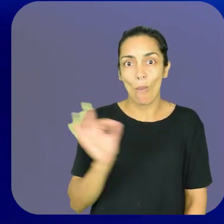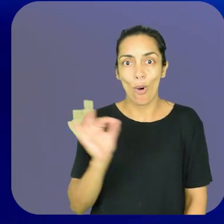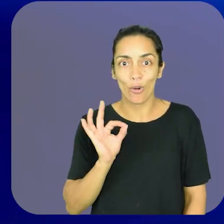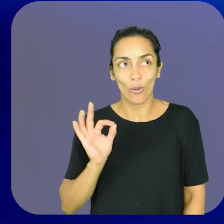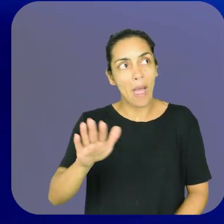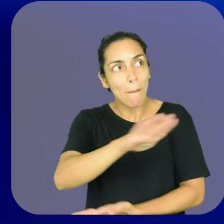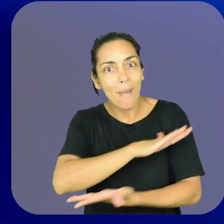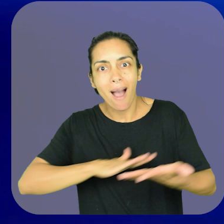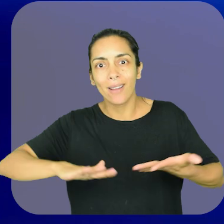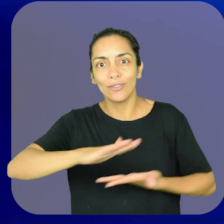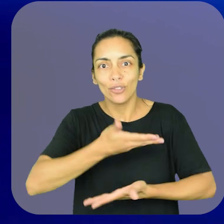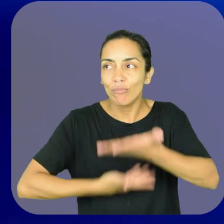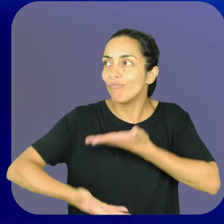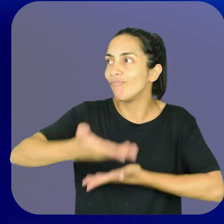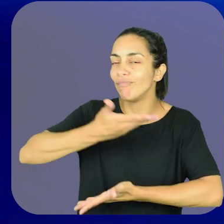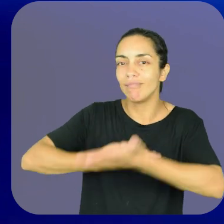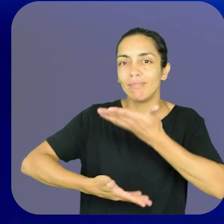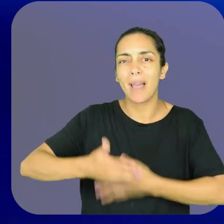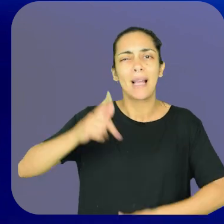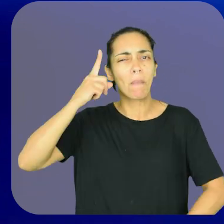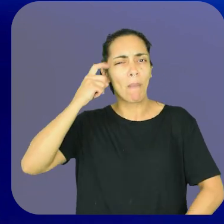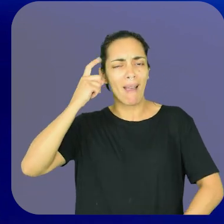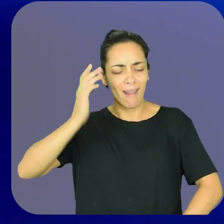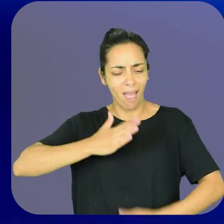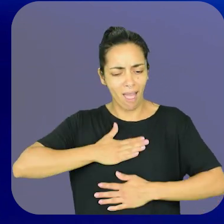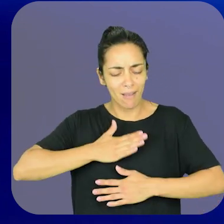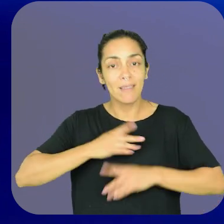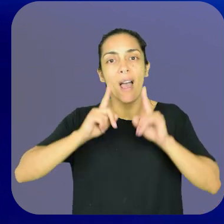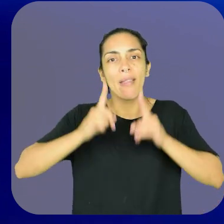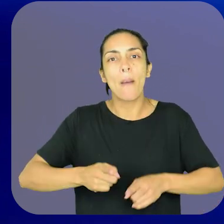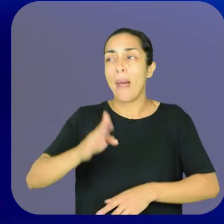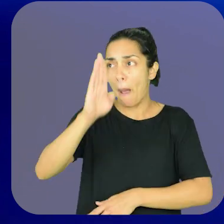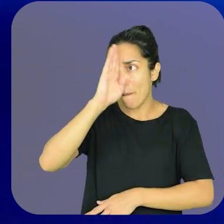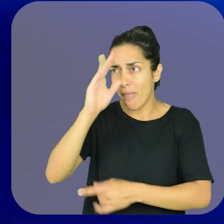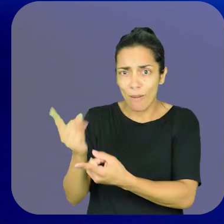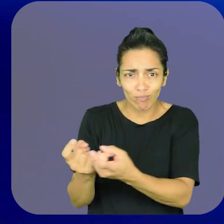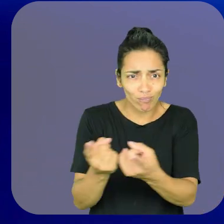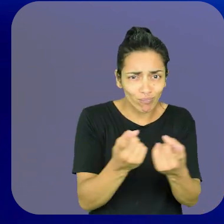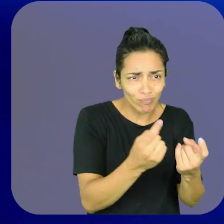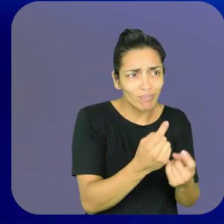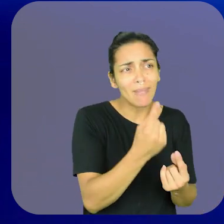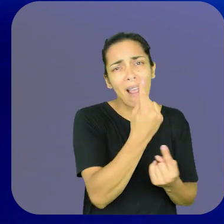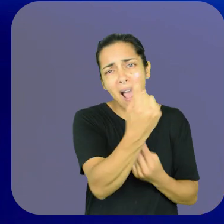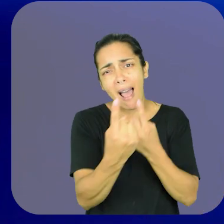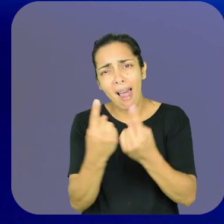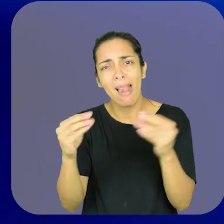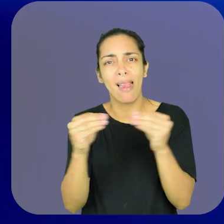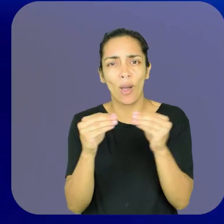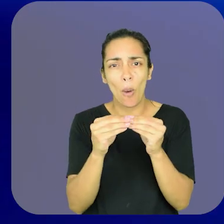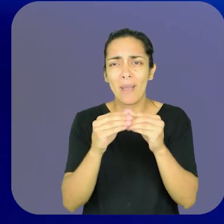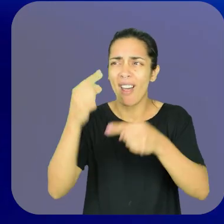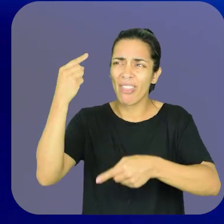este espacio para compartir experiencias, pero sobre todo para aprender de los colegas